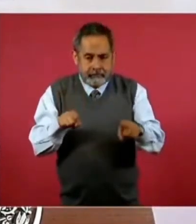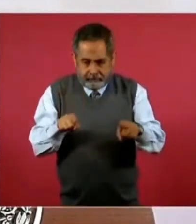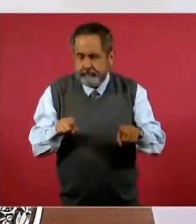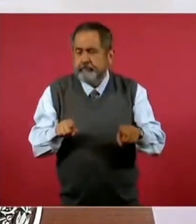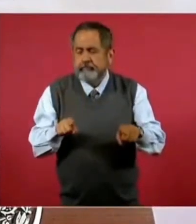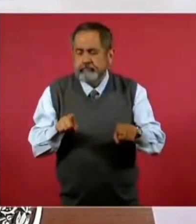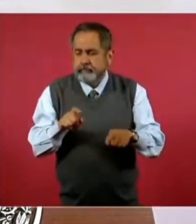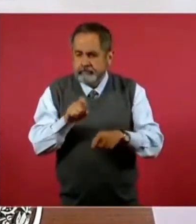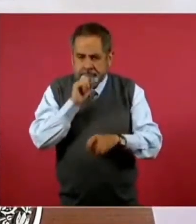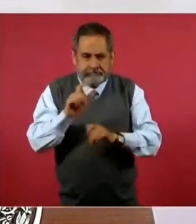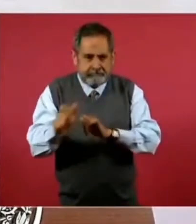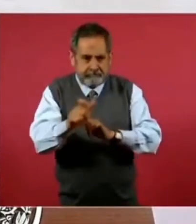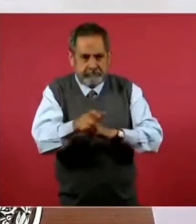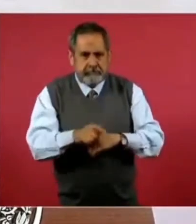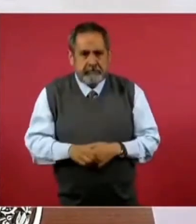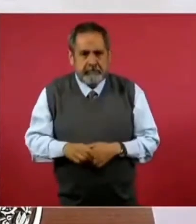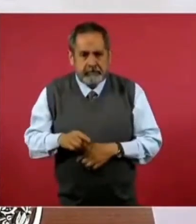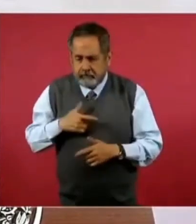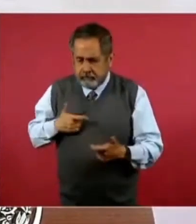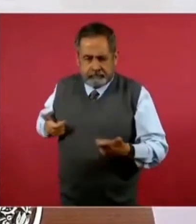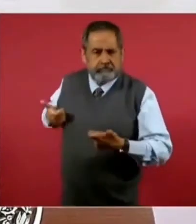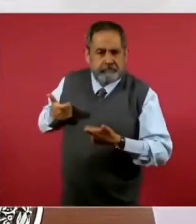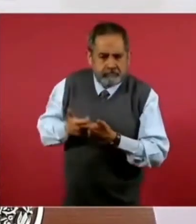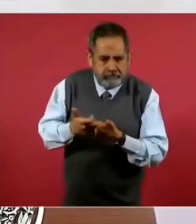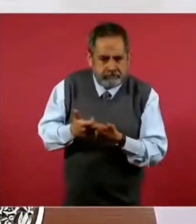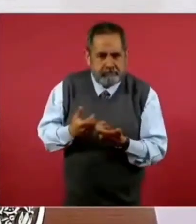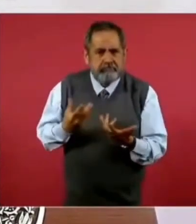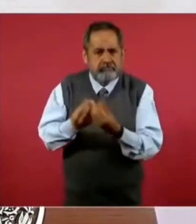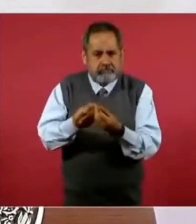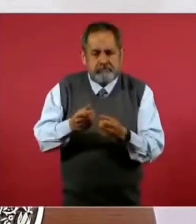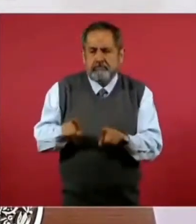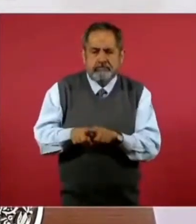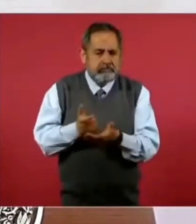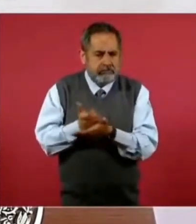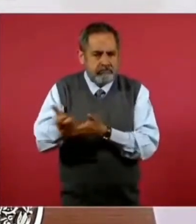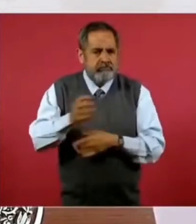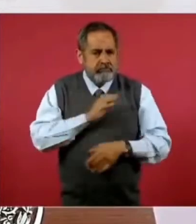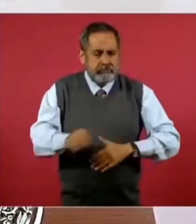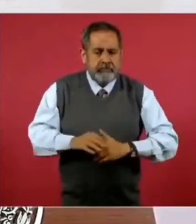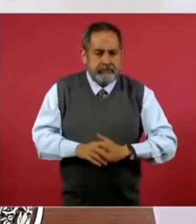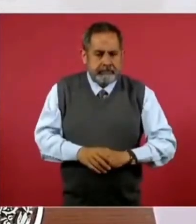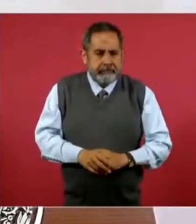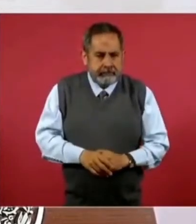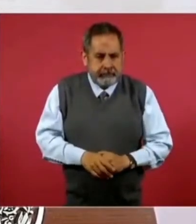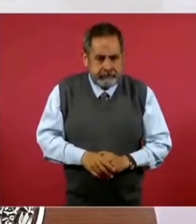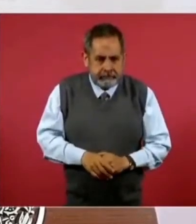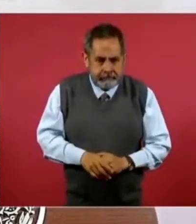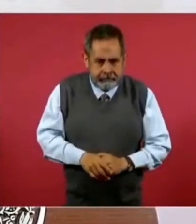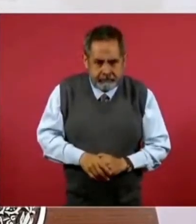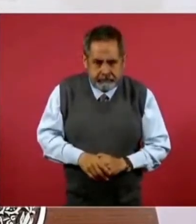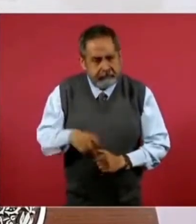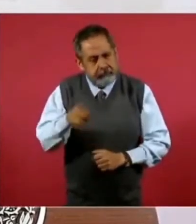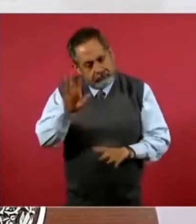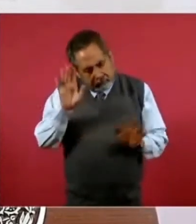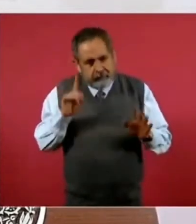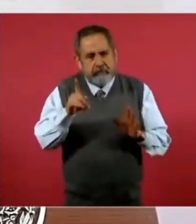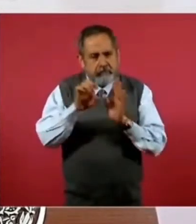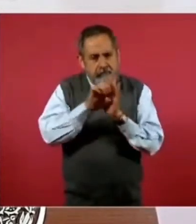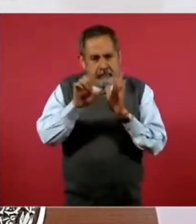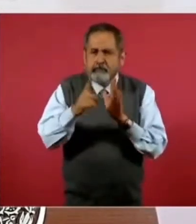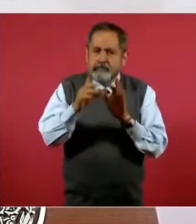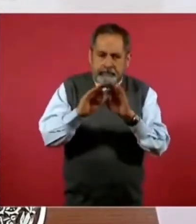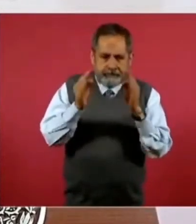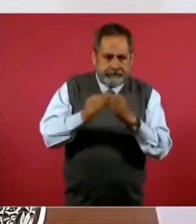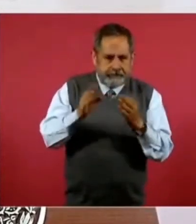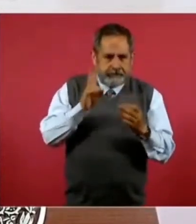100 y nosotros aportamos también ahí es es una